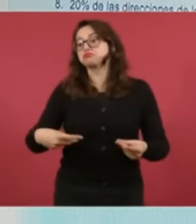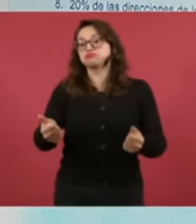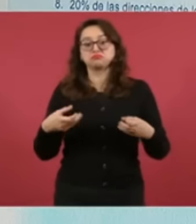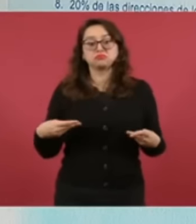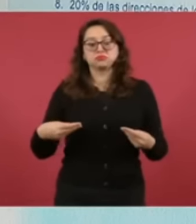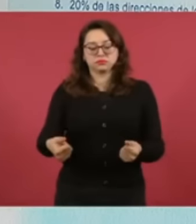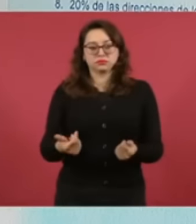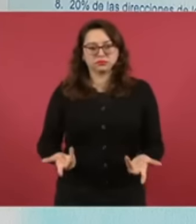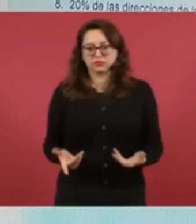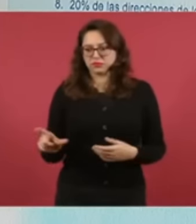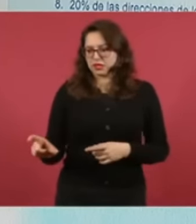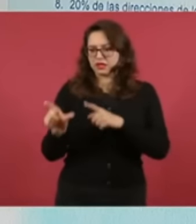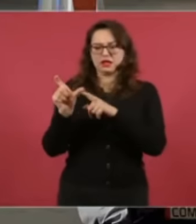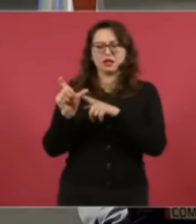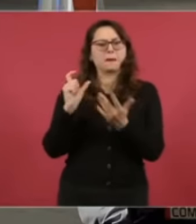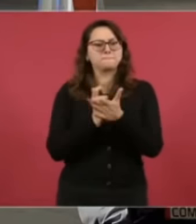que es